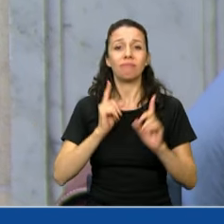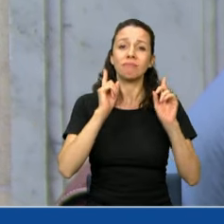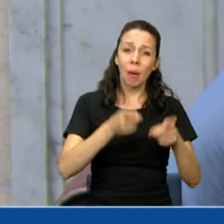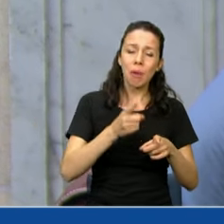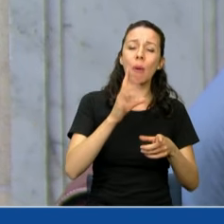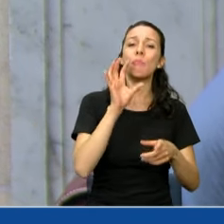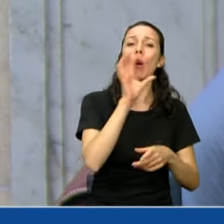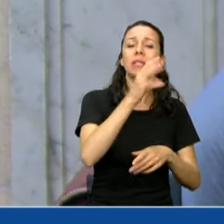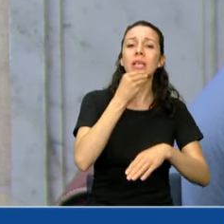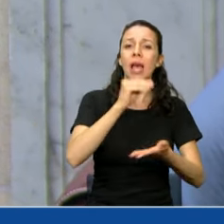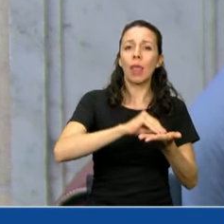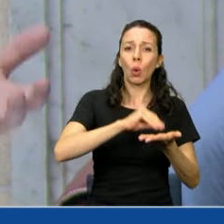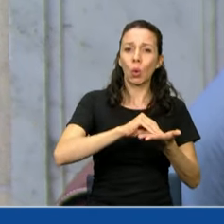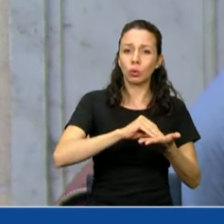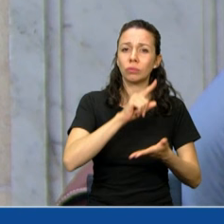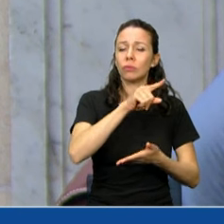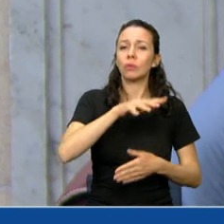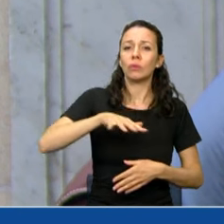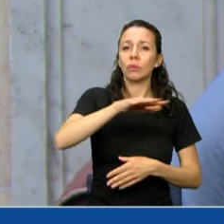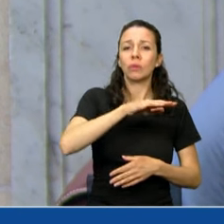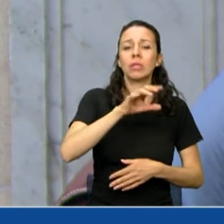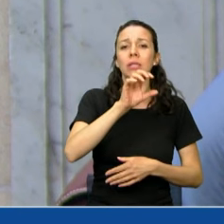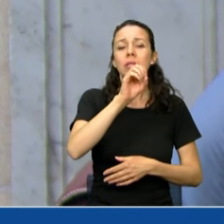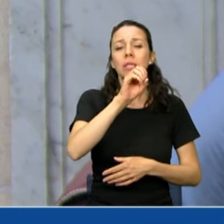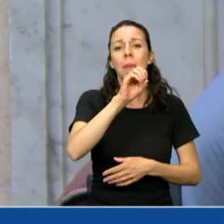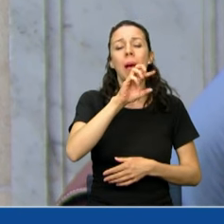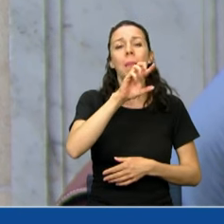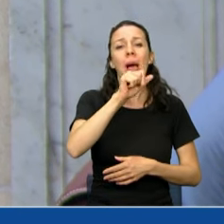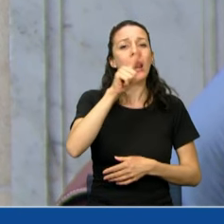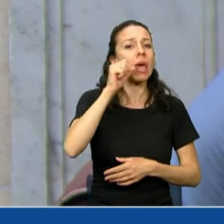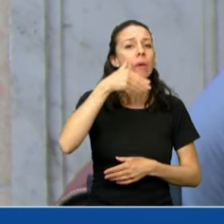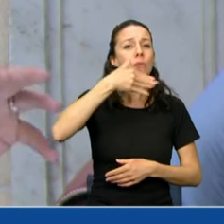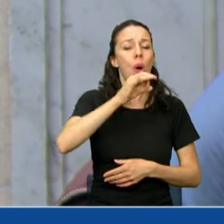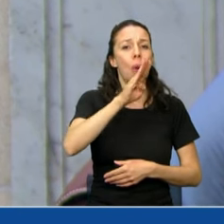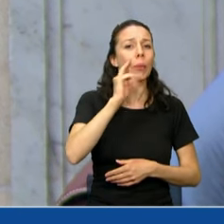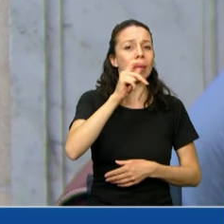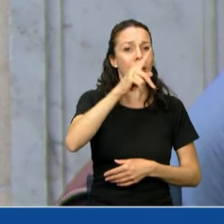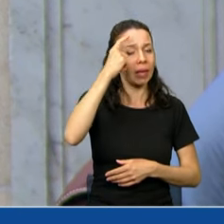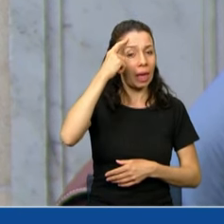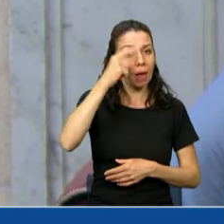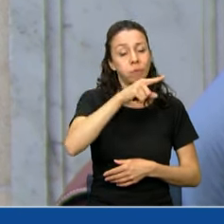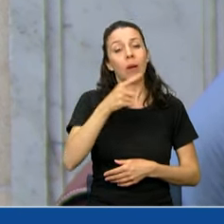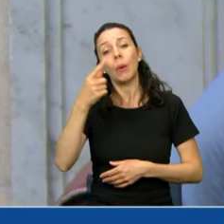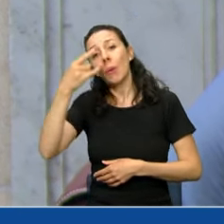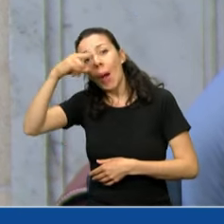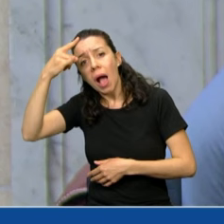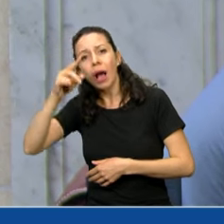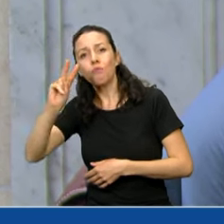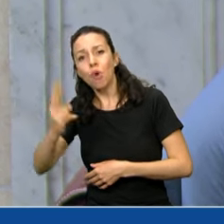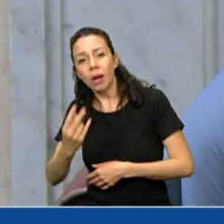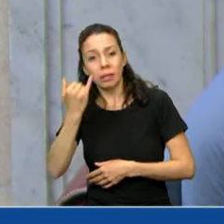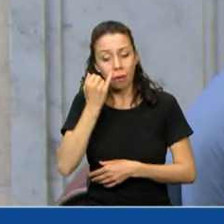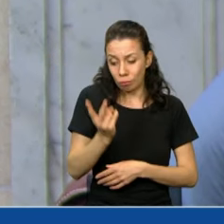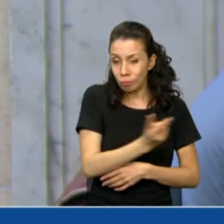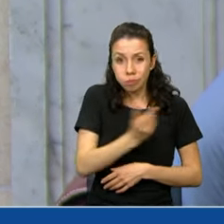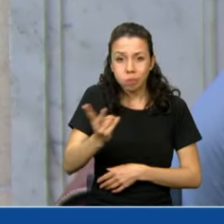de Santa Cruz en un yacimiento como Palermo ae que tanto bac muerta como Palermo hay que son dos de los mayores